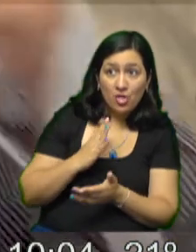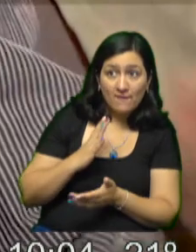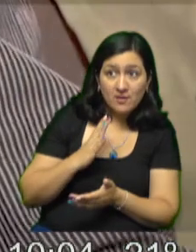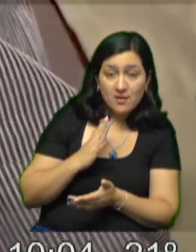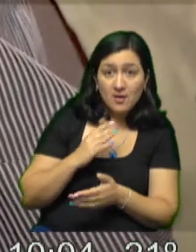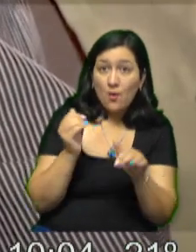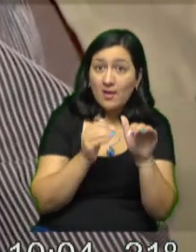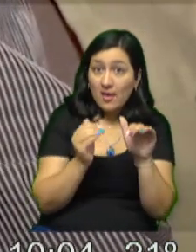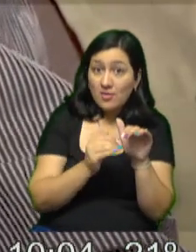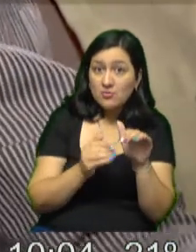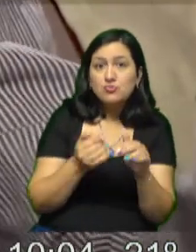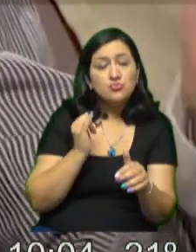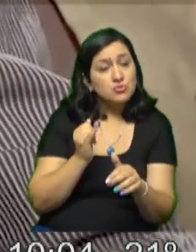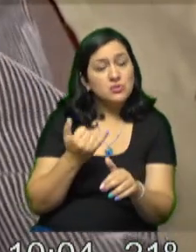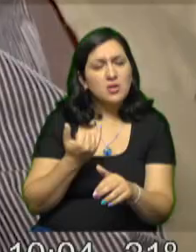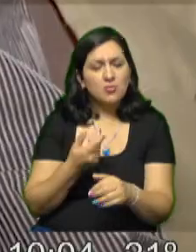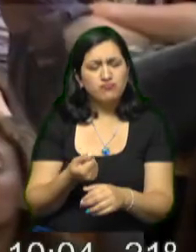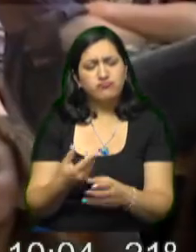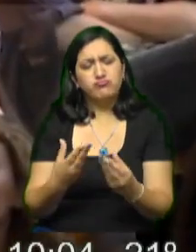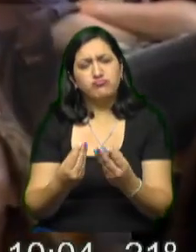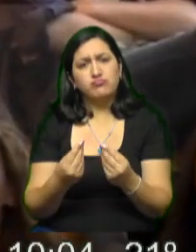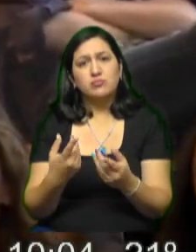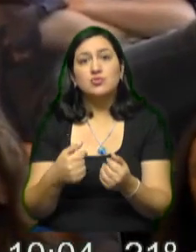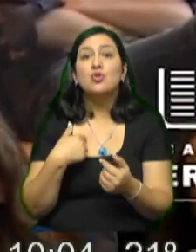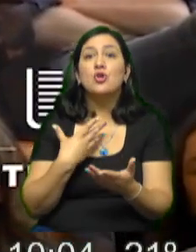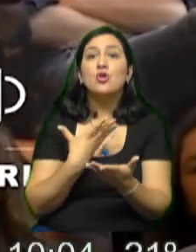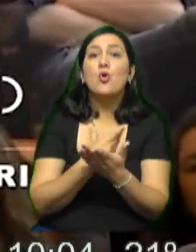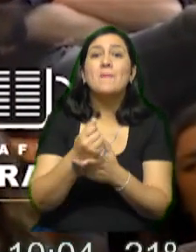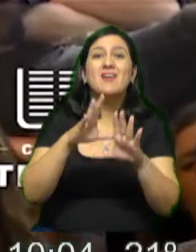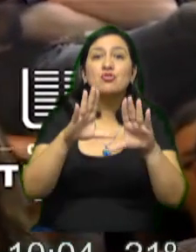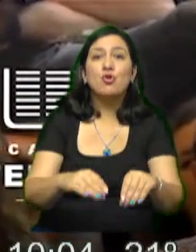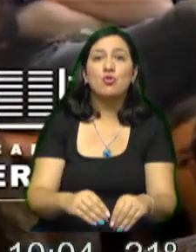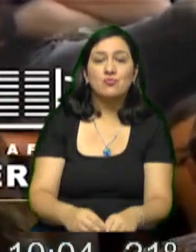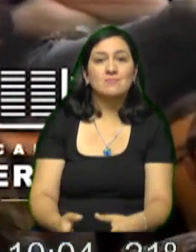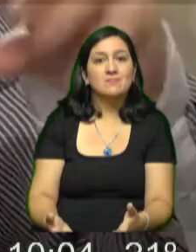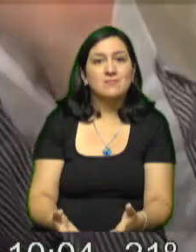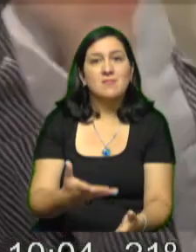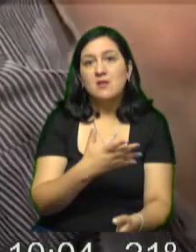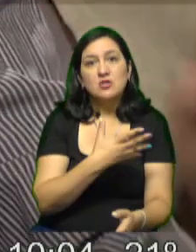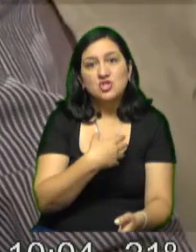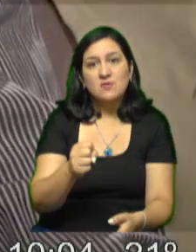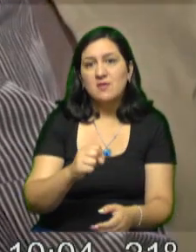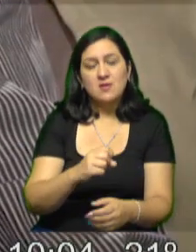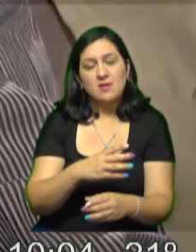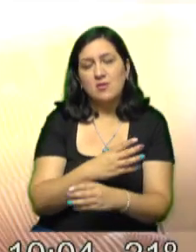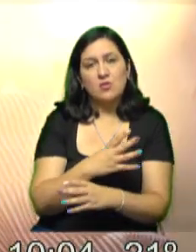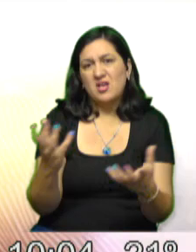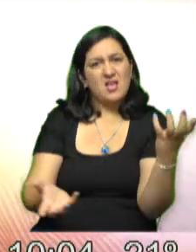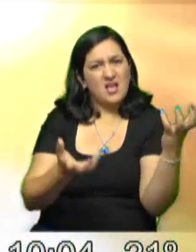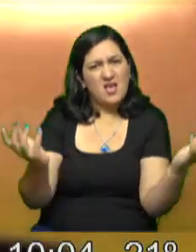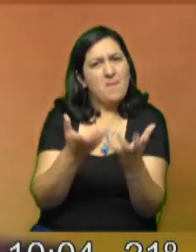un depósito? Sí, sí, me queda una cantidad. Ah, porque yo los quiero comprar todos, le dije, porque me los llevé todos y los hice desaparecer, los